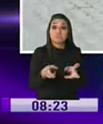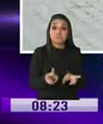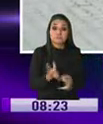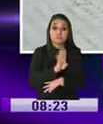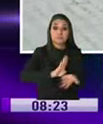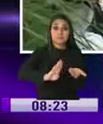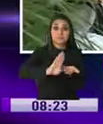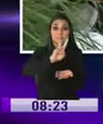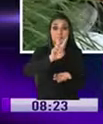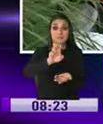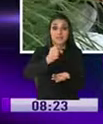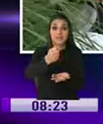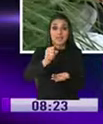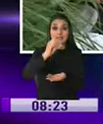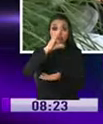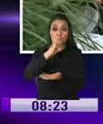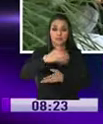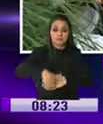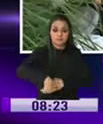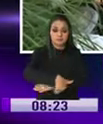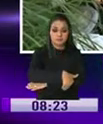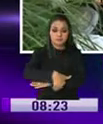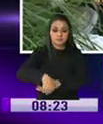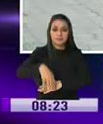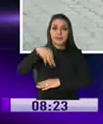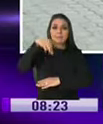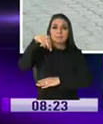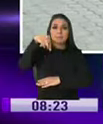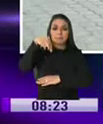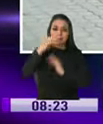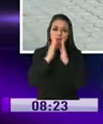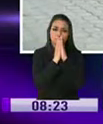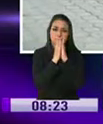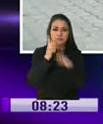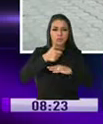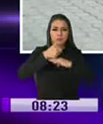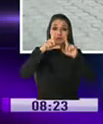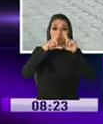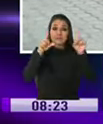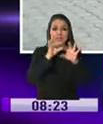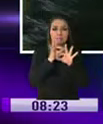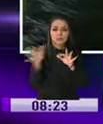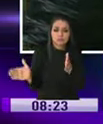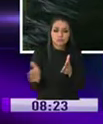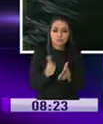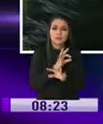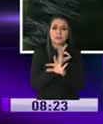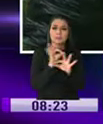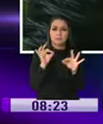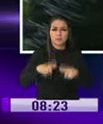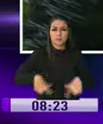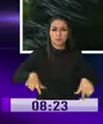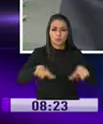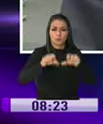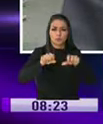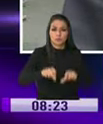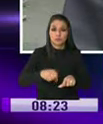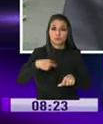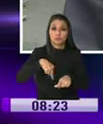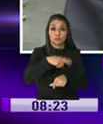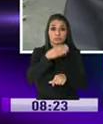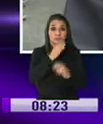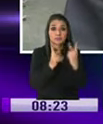Velasco, específicamente en la calle M. A las autoridades de Maceo, por favor, tomar en cuenta también este sector. Recuerden, nosotros estamos visitando